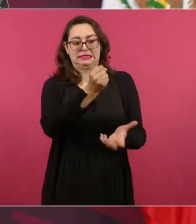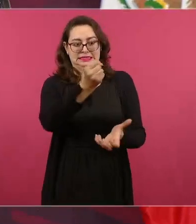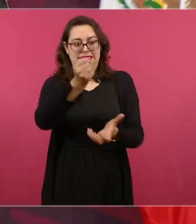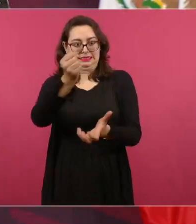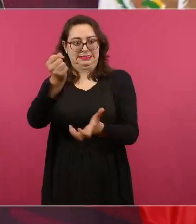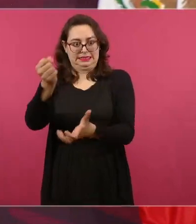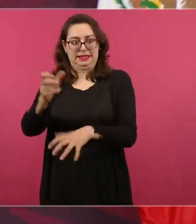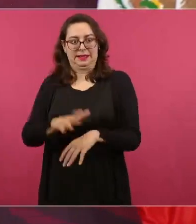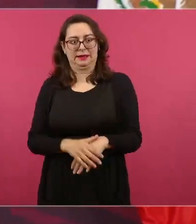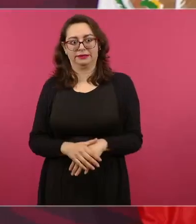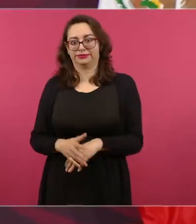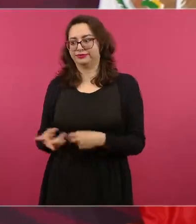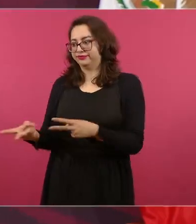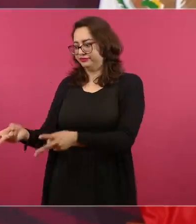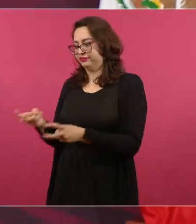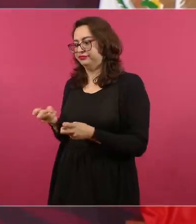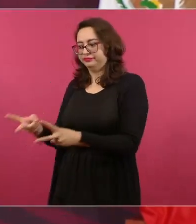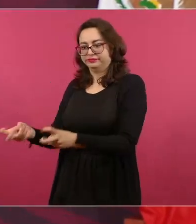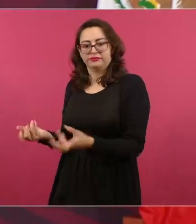saqueaban